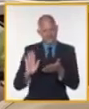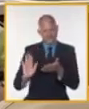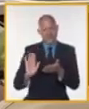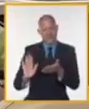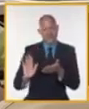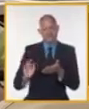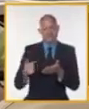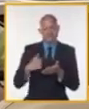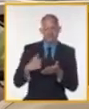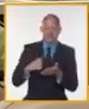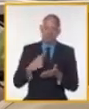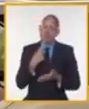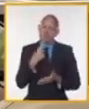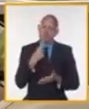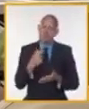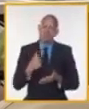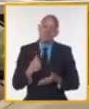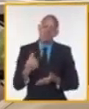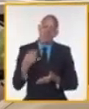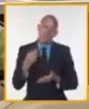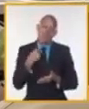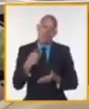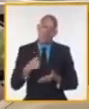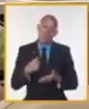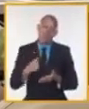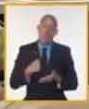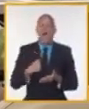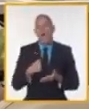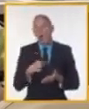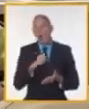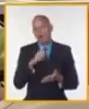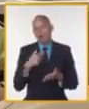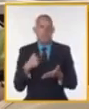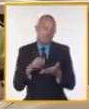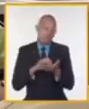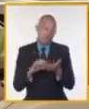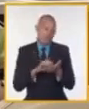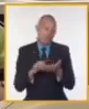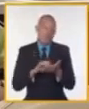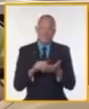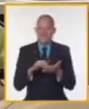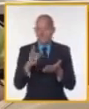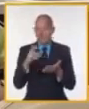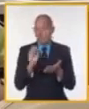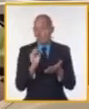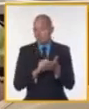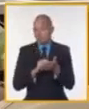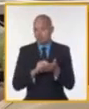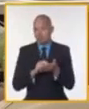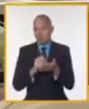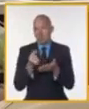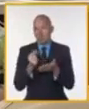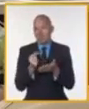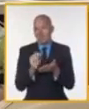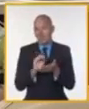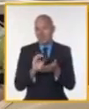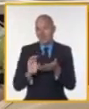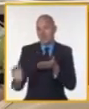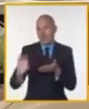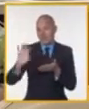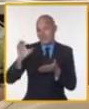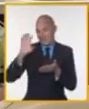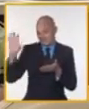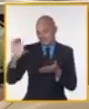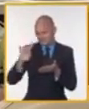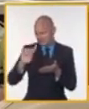es un código QR a una cuenta personal, o es un código QR a una cuenta fiscal que no le da a la población la